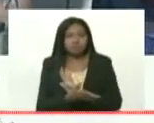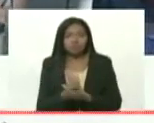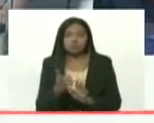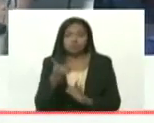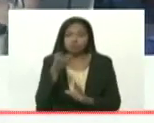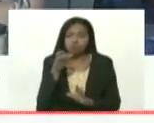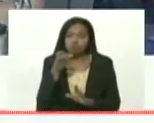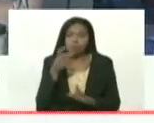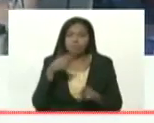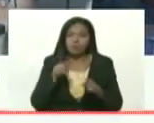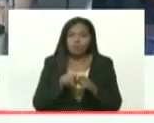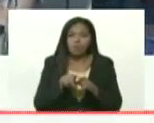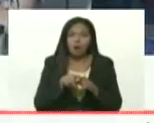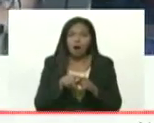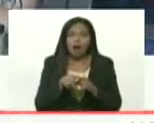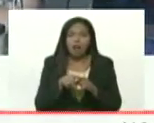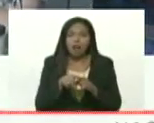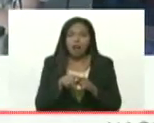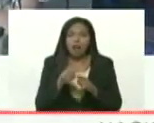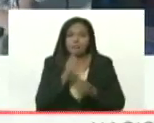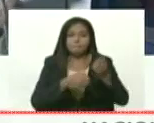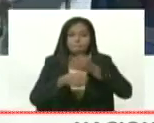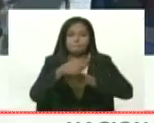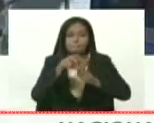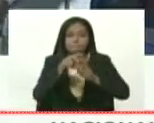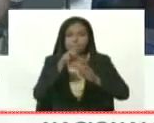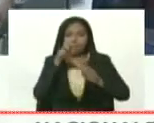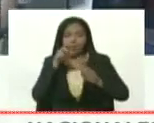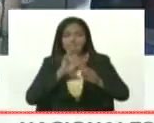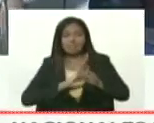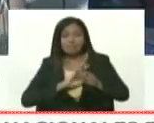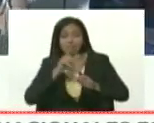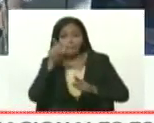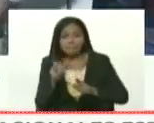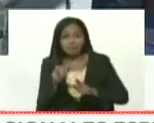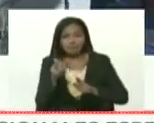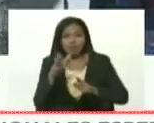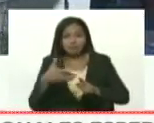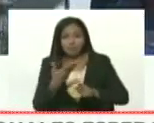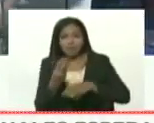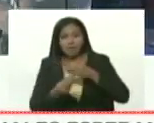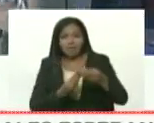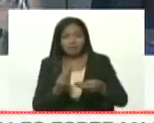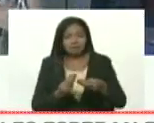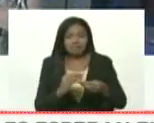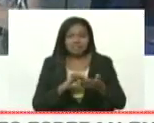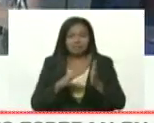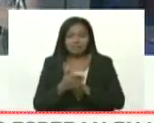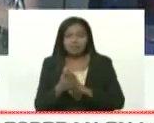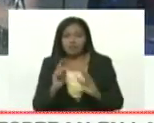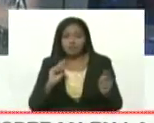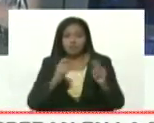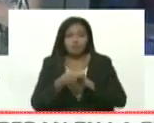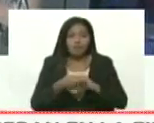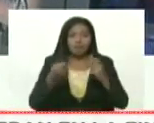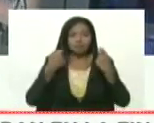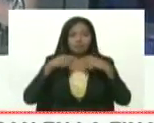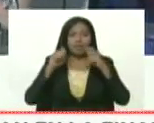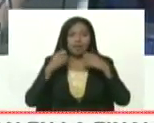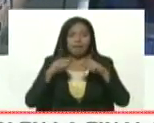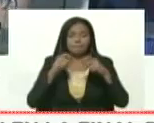muestra de médula ósea o de tejido graso. Del mismo paciente. Del mismo paciente, eso se lleva a la unidad de terapia